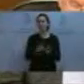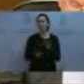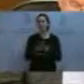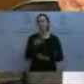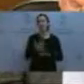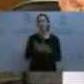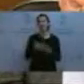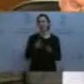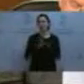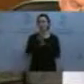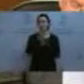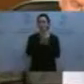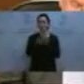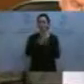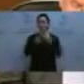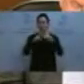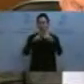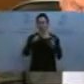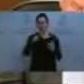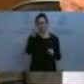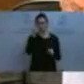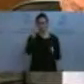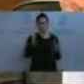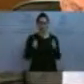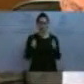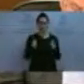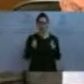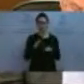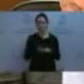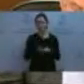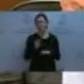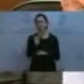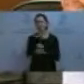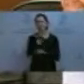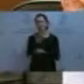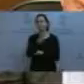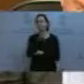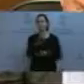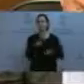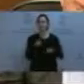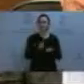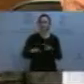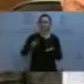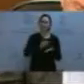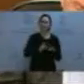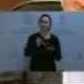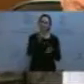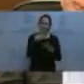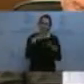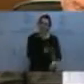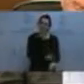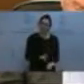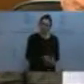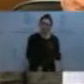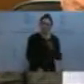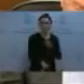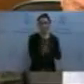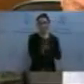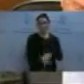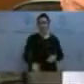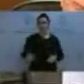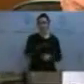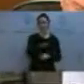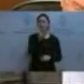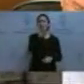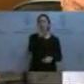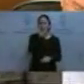los vecinos, a los asturianos y para que no nos fijemos en el despilfarro que está ocurriendo en las instalaciones